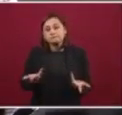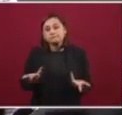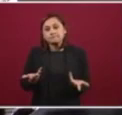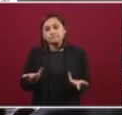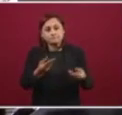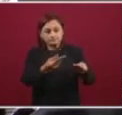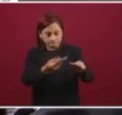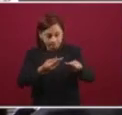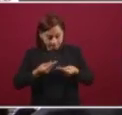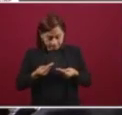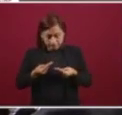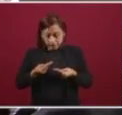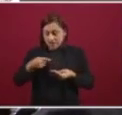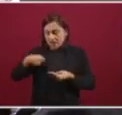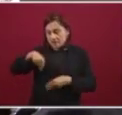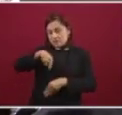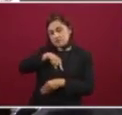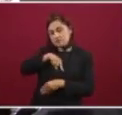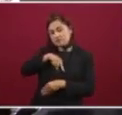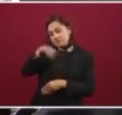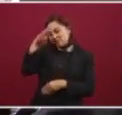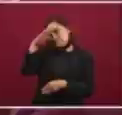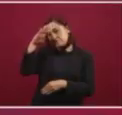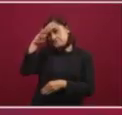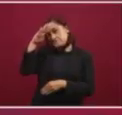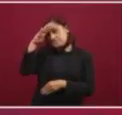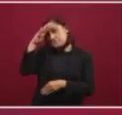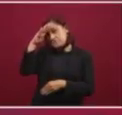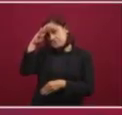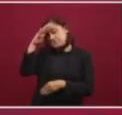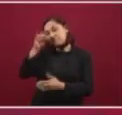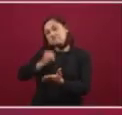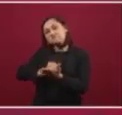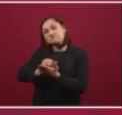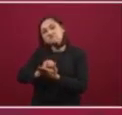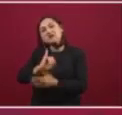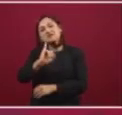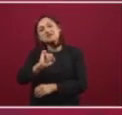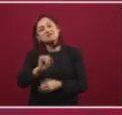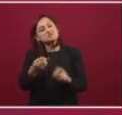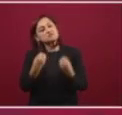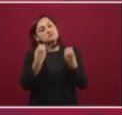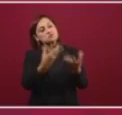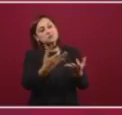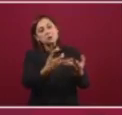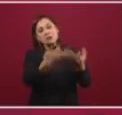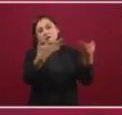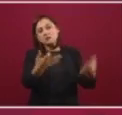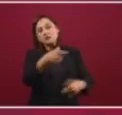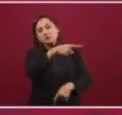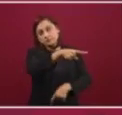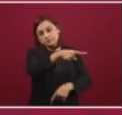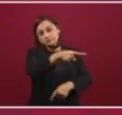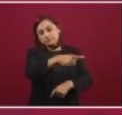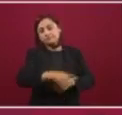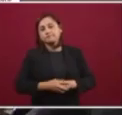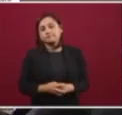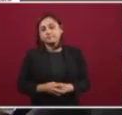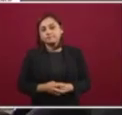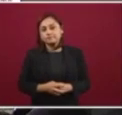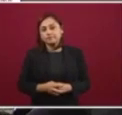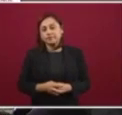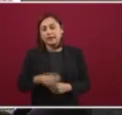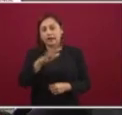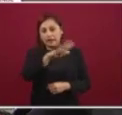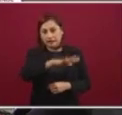el acuerdo, se ha tomado la decisión de entregar ese terreno al municipio de Naucalpan